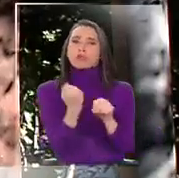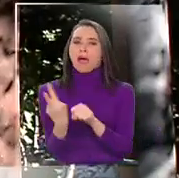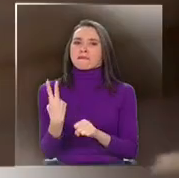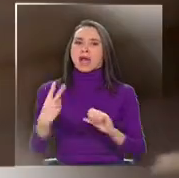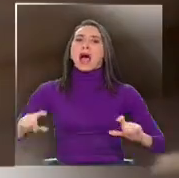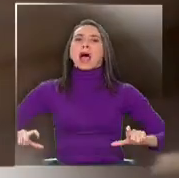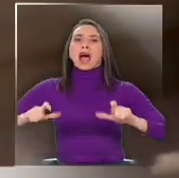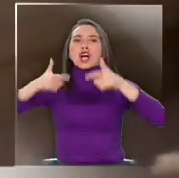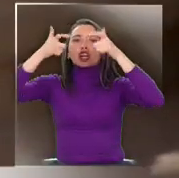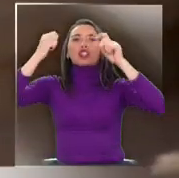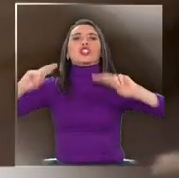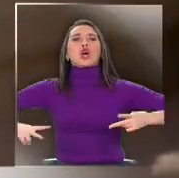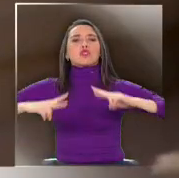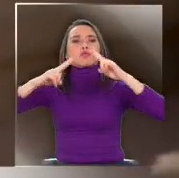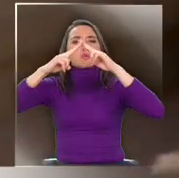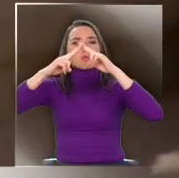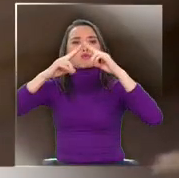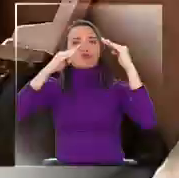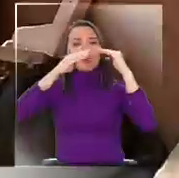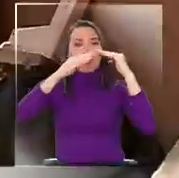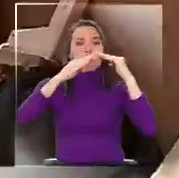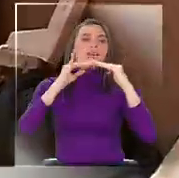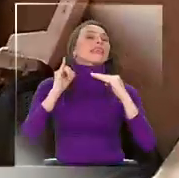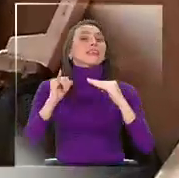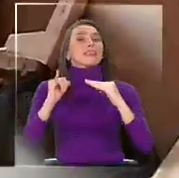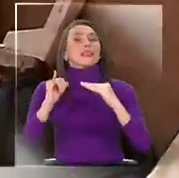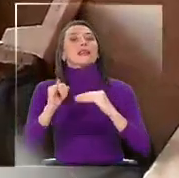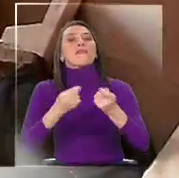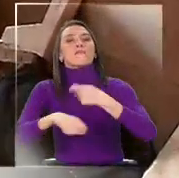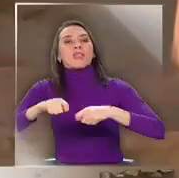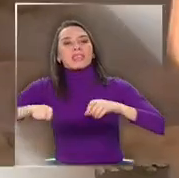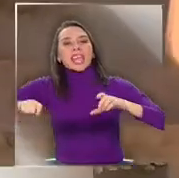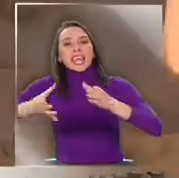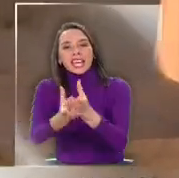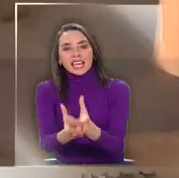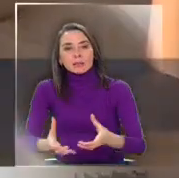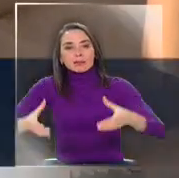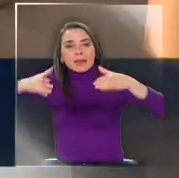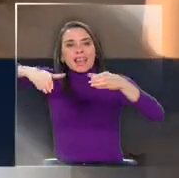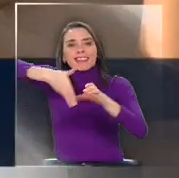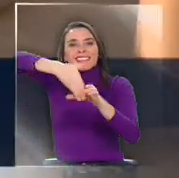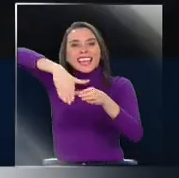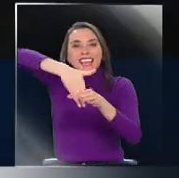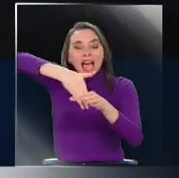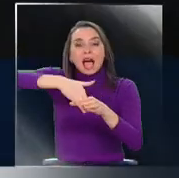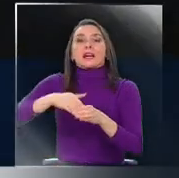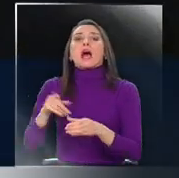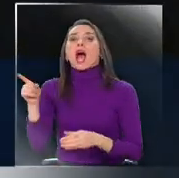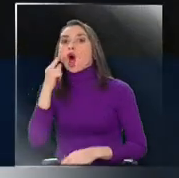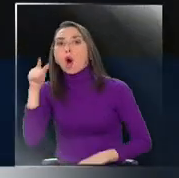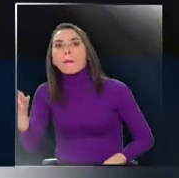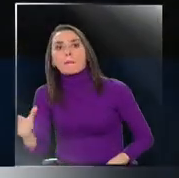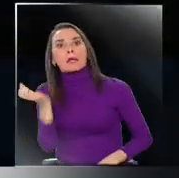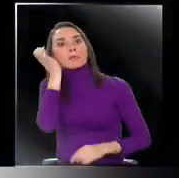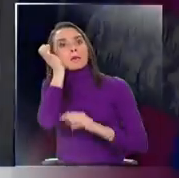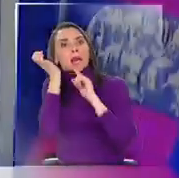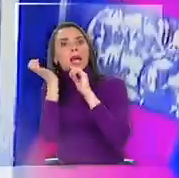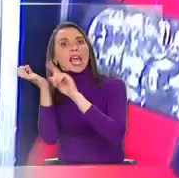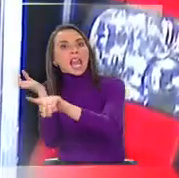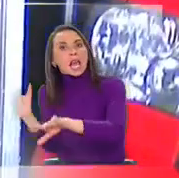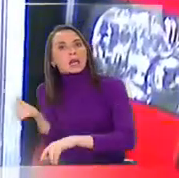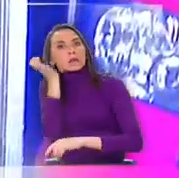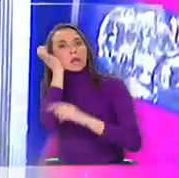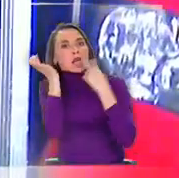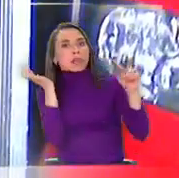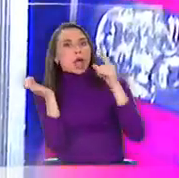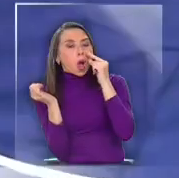venta de tinajas, contestaba el celular del empresario. ¿Y su teléfono dónde está? Yo se lo pasé el sábado. Pero